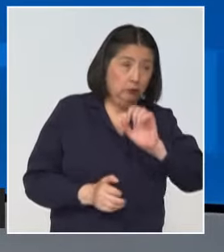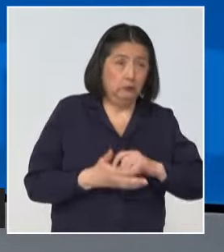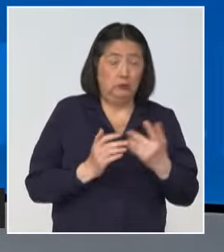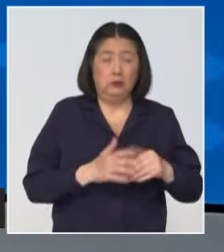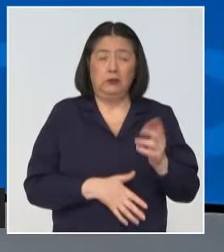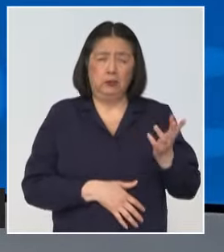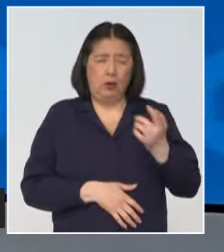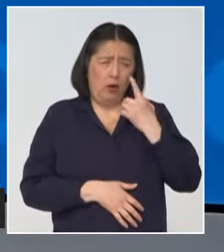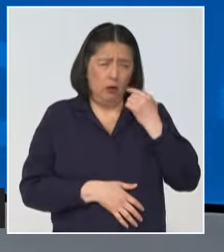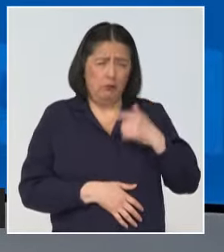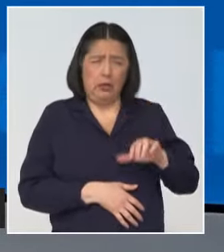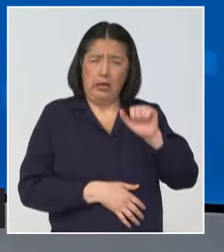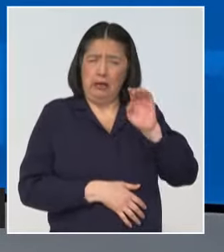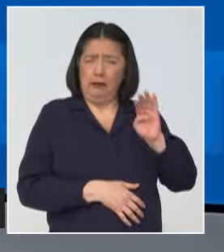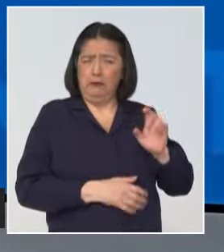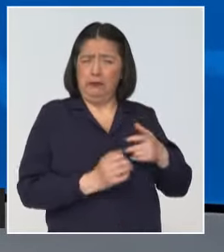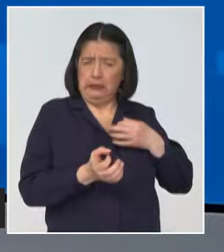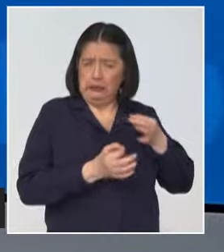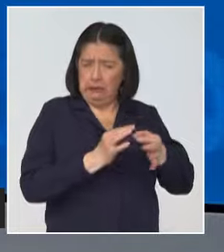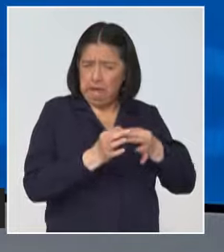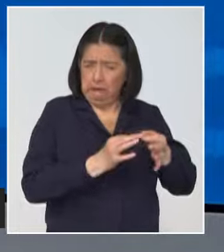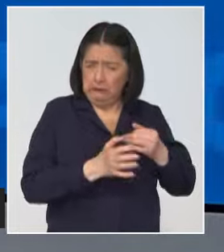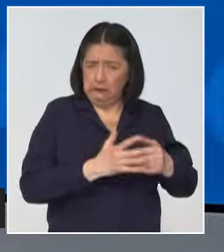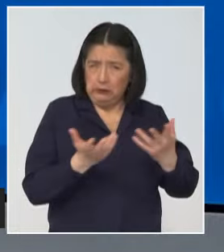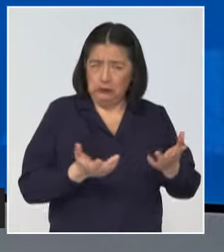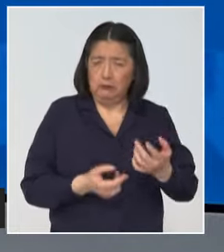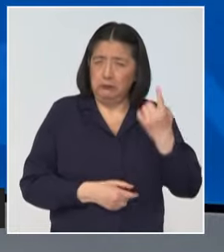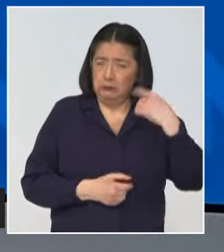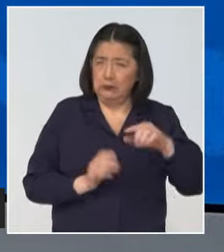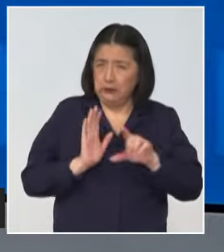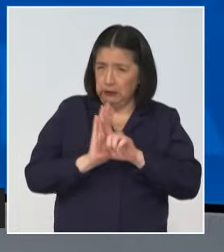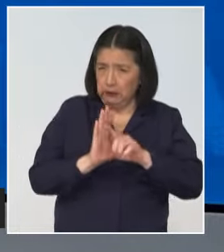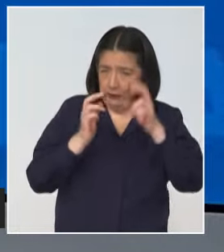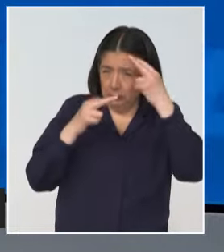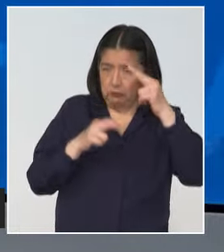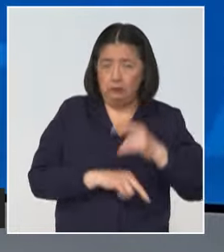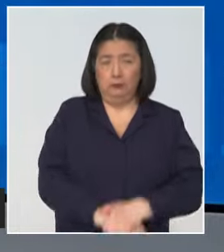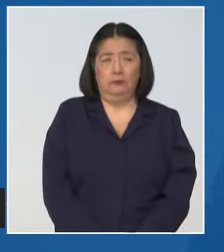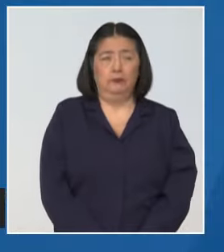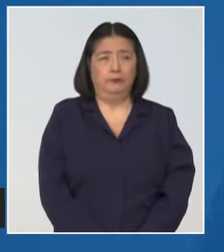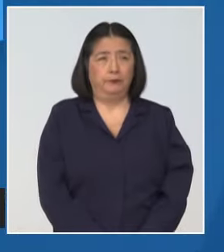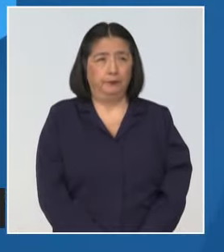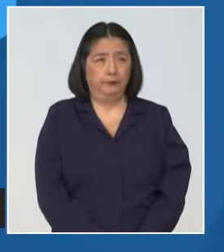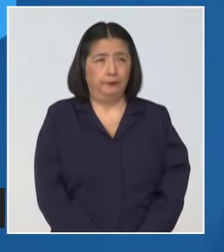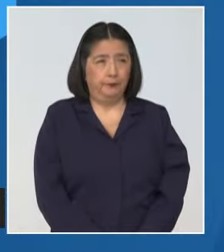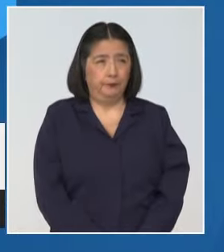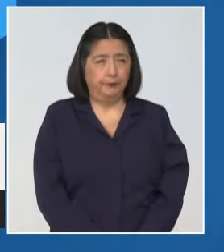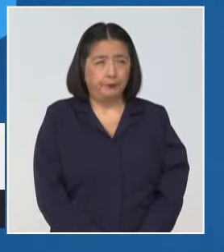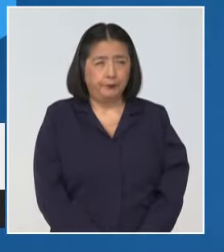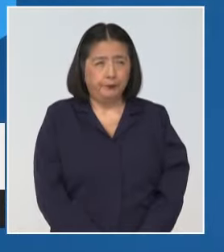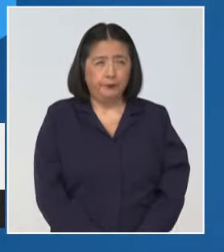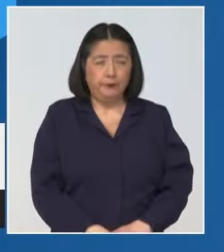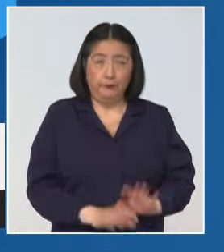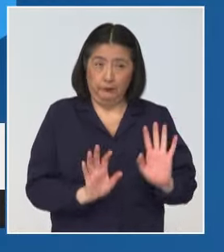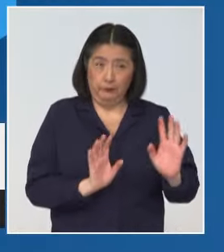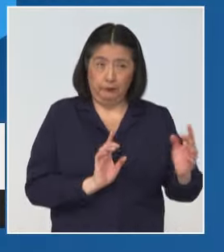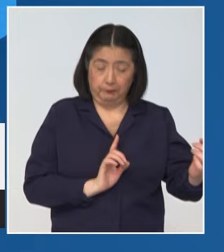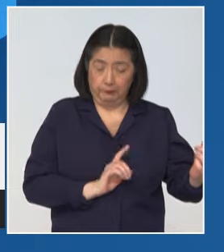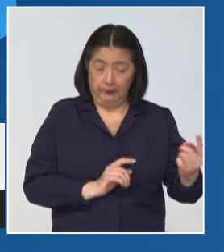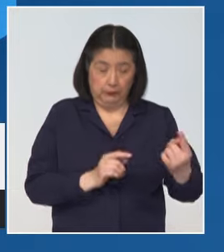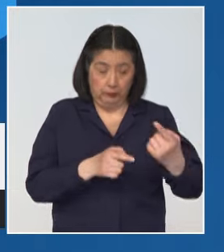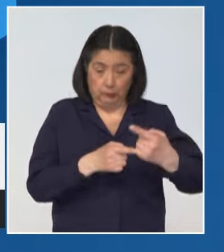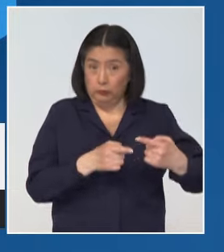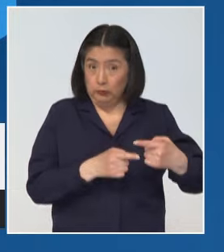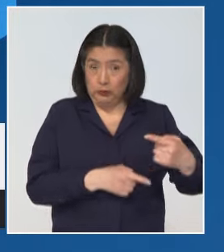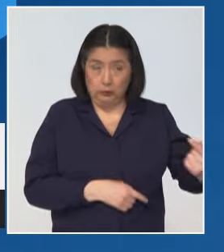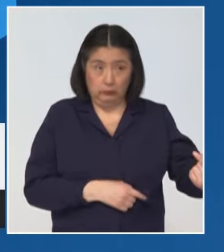Abel Valdivia, dio su versión de los hechos en exclusiva para Latina Noticias. Al ver que se acercaba con el cuchillo en la